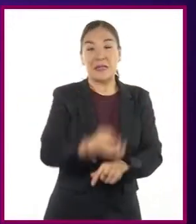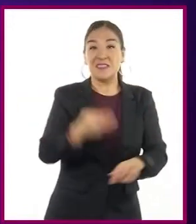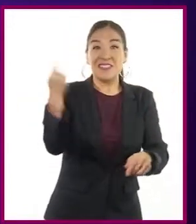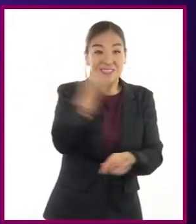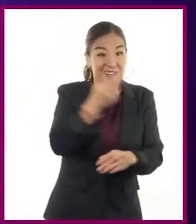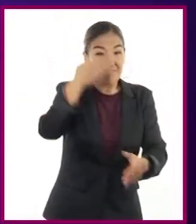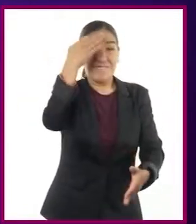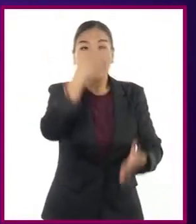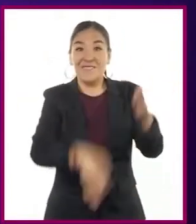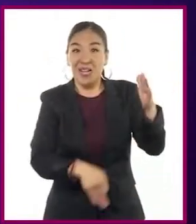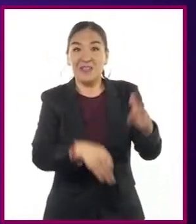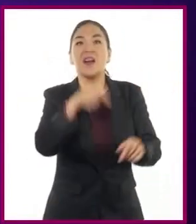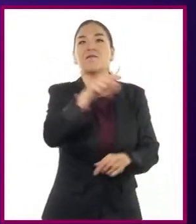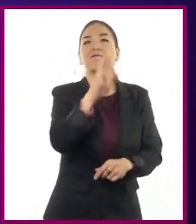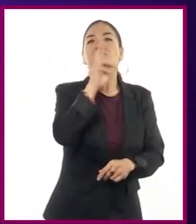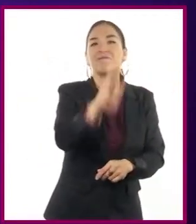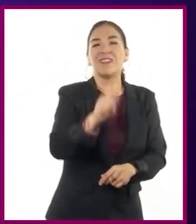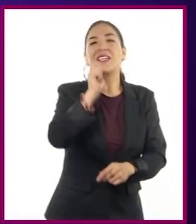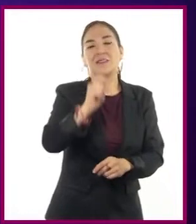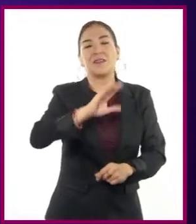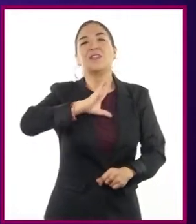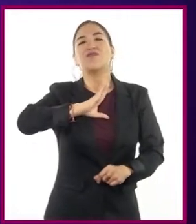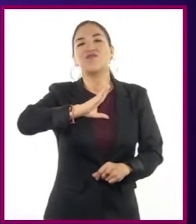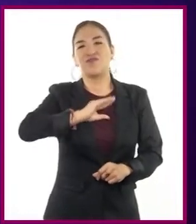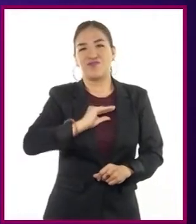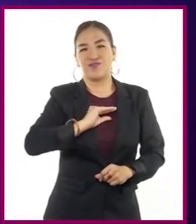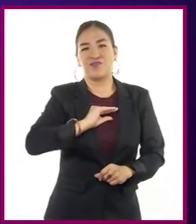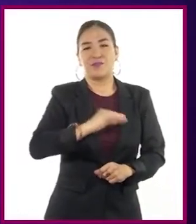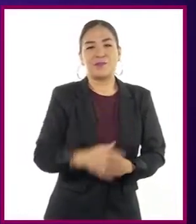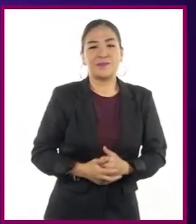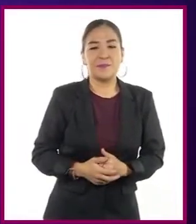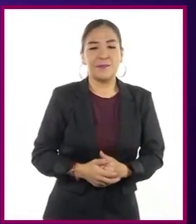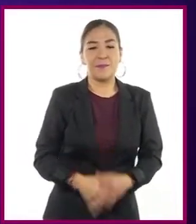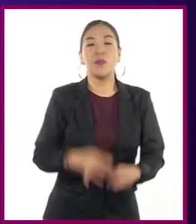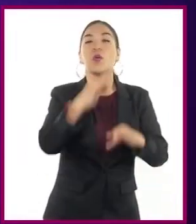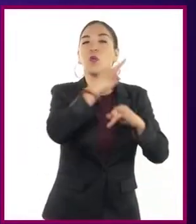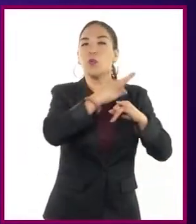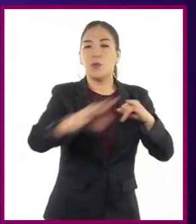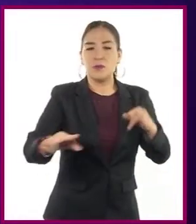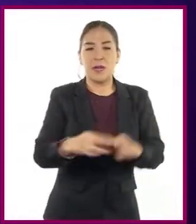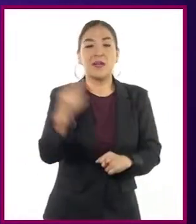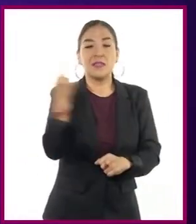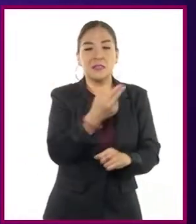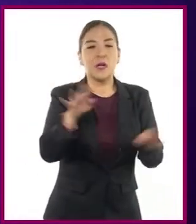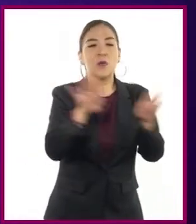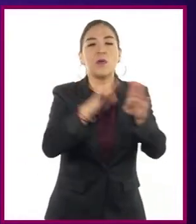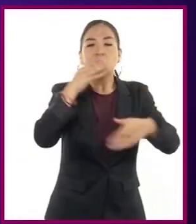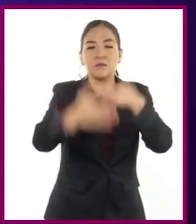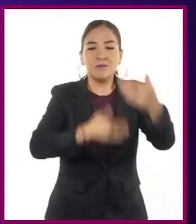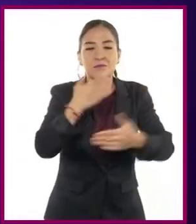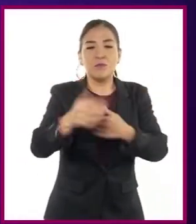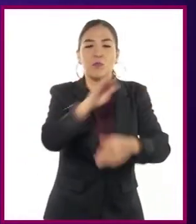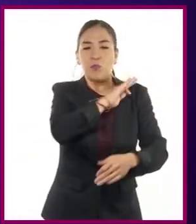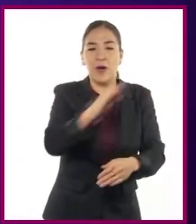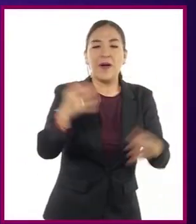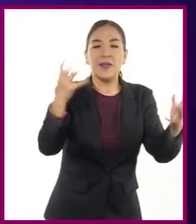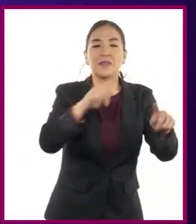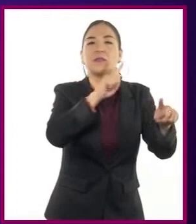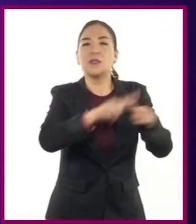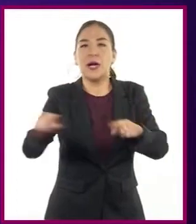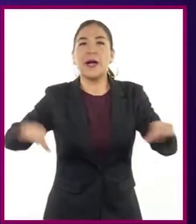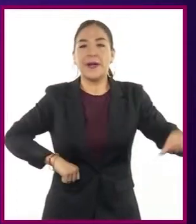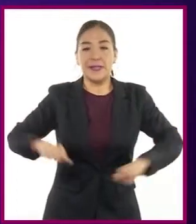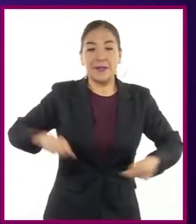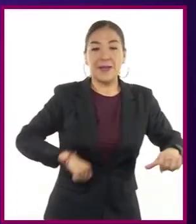se satisfacen, el resultado es una baja autoestima. Por último, la necesidad de autorrealización, la cual aparece cuando todas